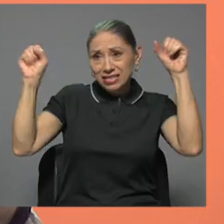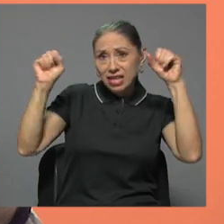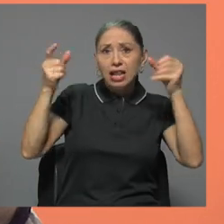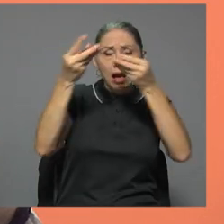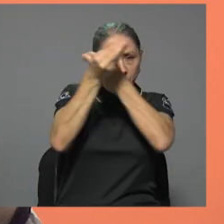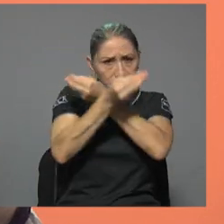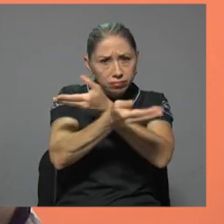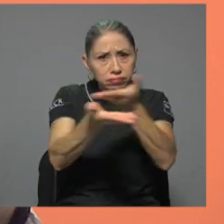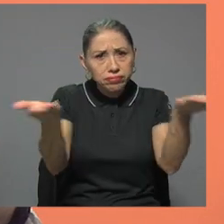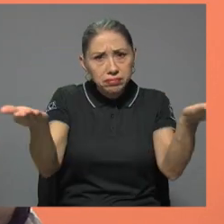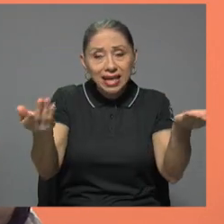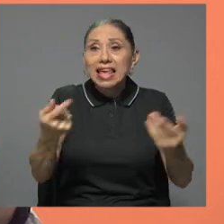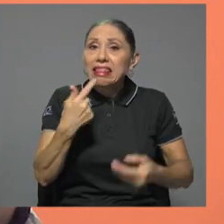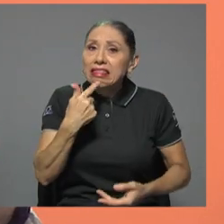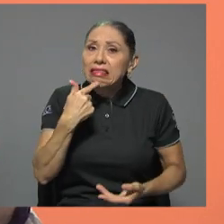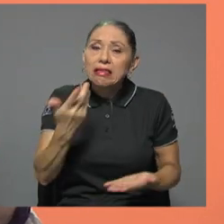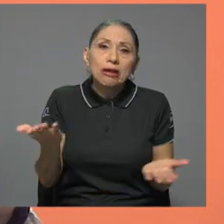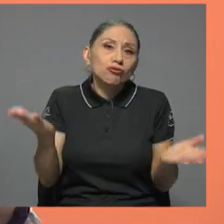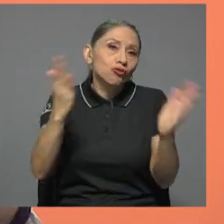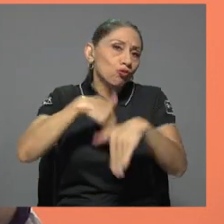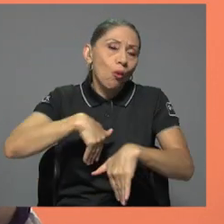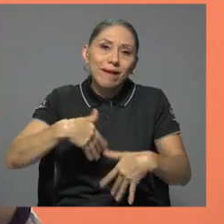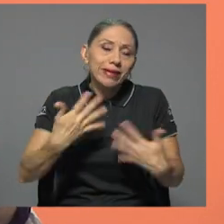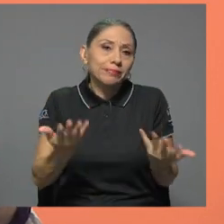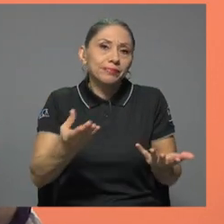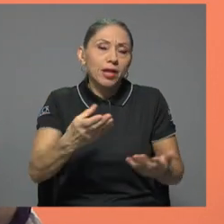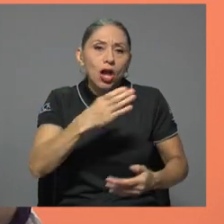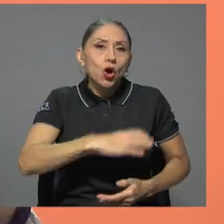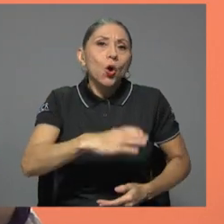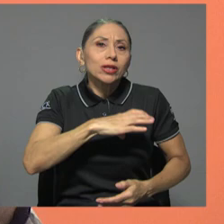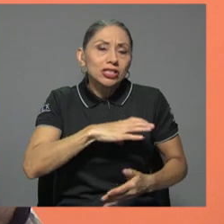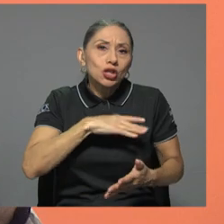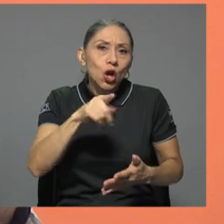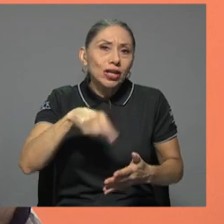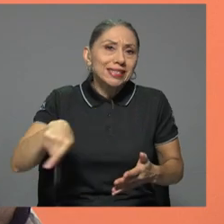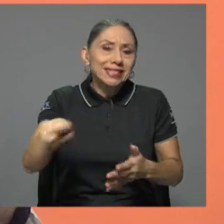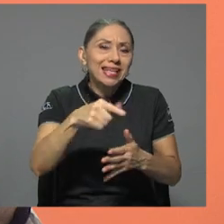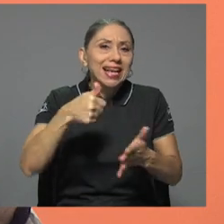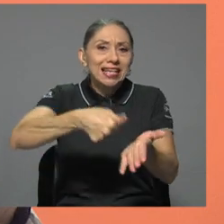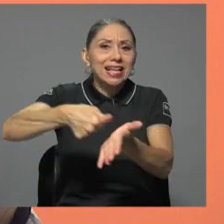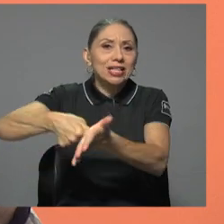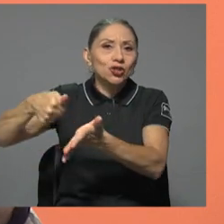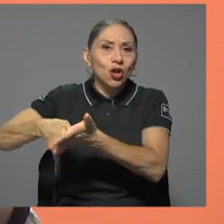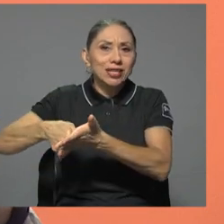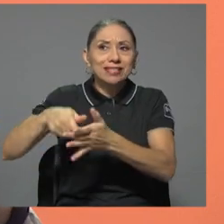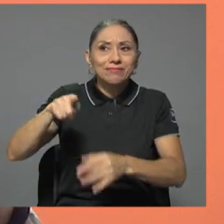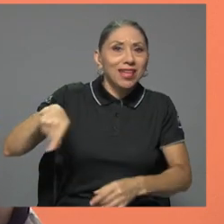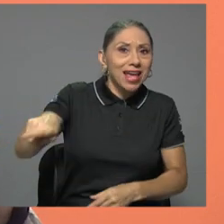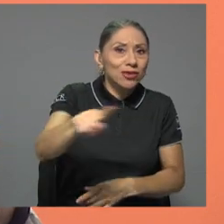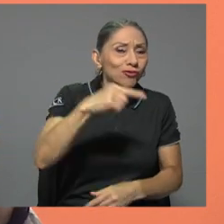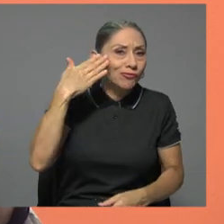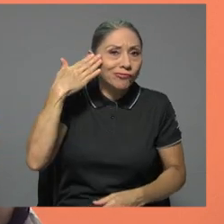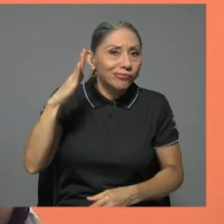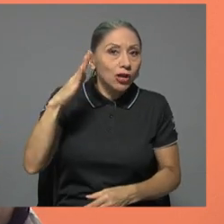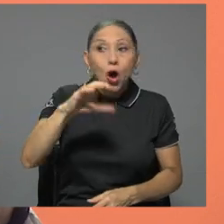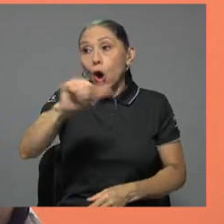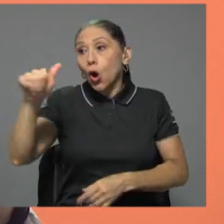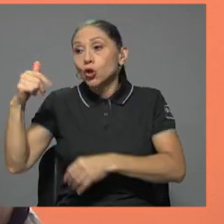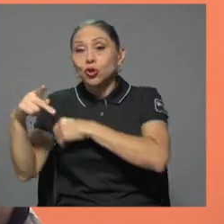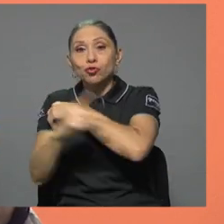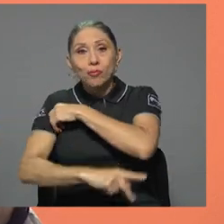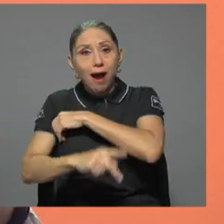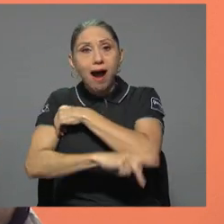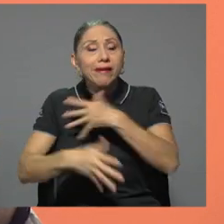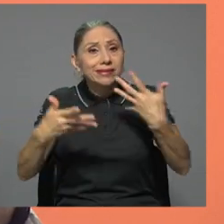pues planteaban que no habían condiciones o con nuevo condiciones en las elecciones entonces por eso las desconocían posteriormente otros países han sumado a